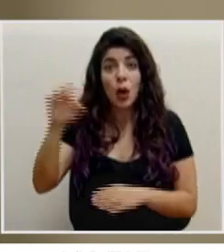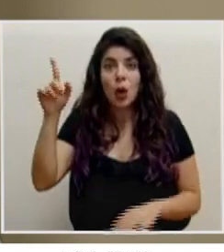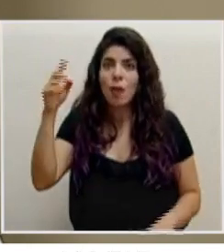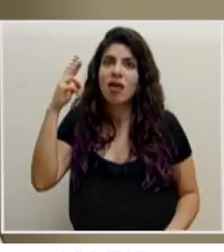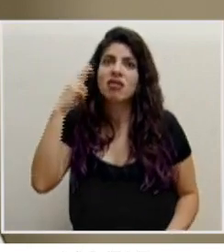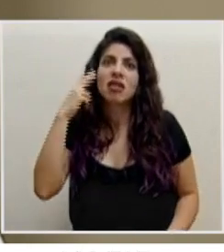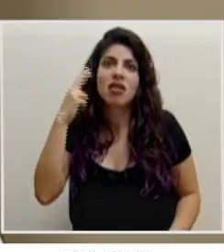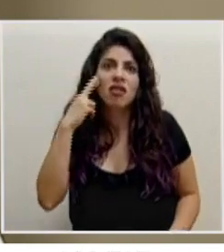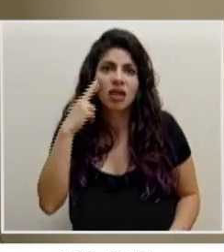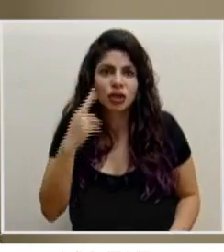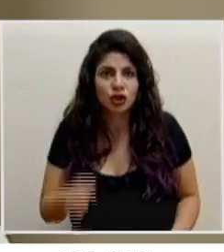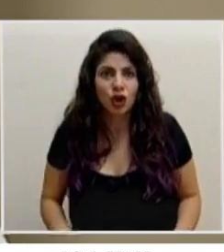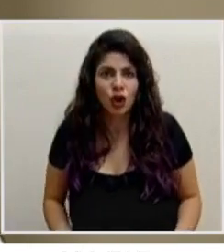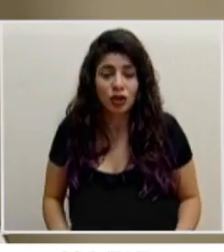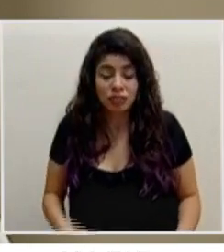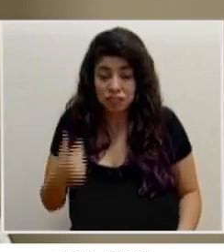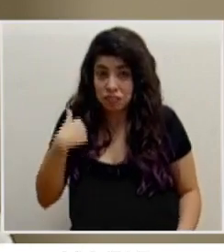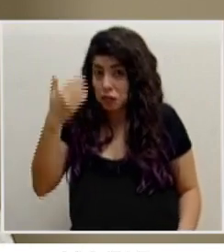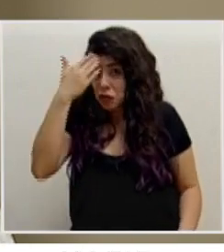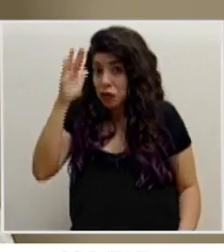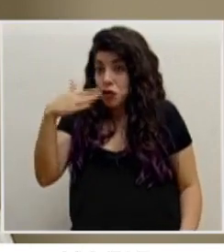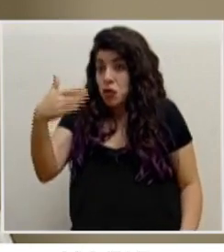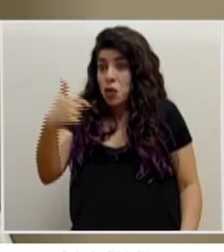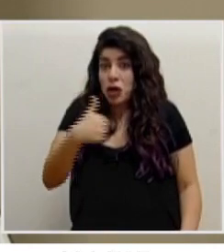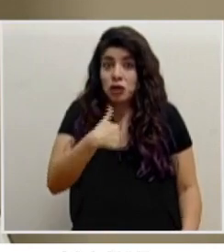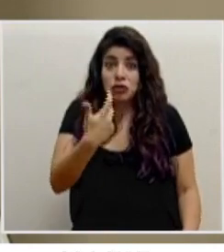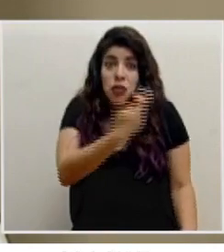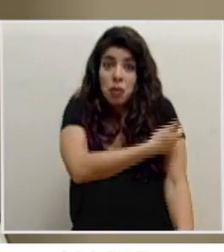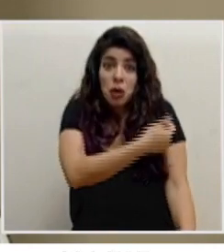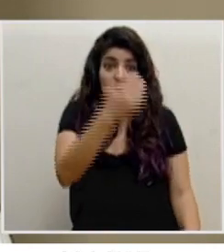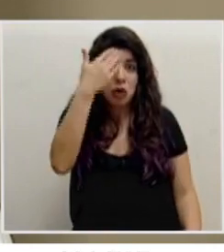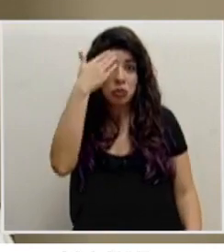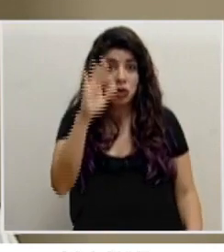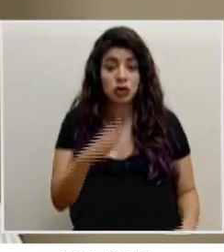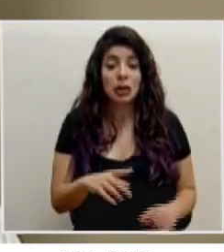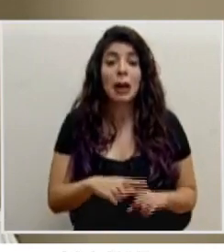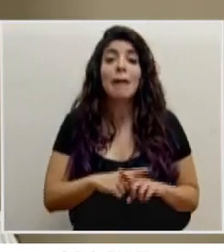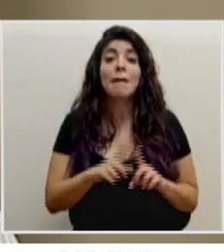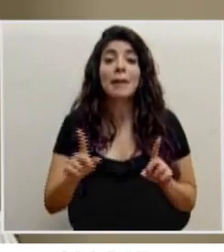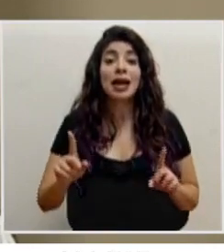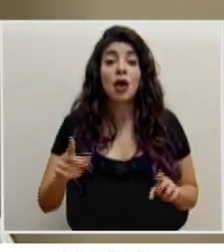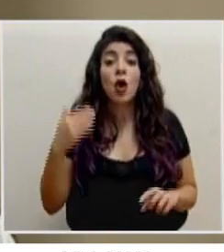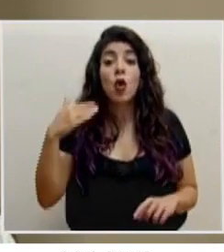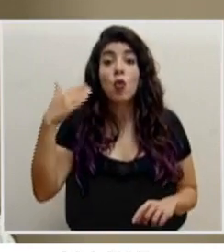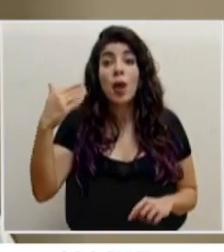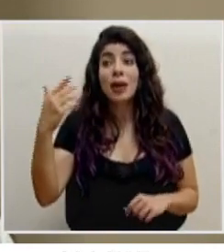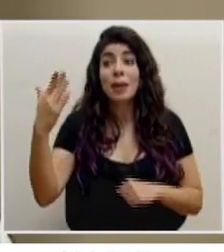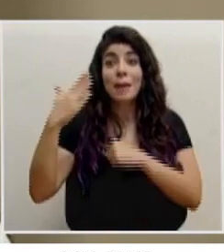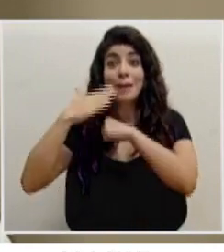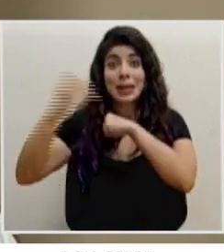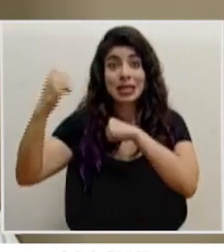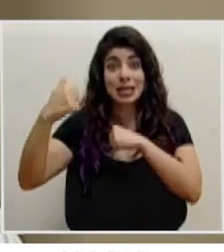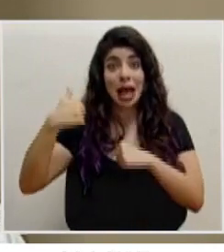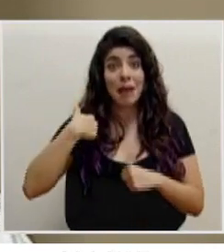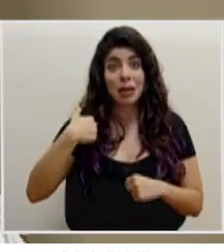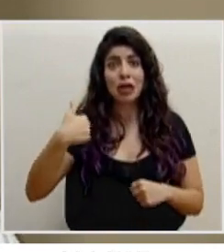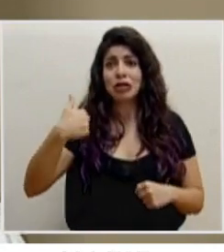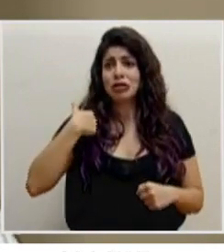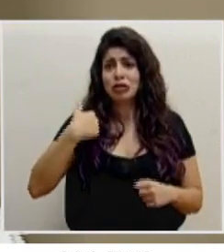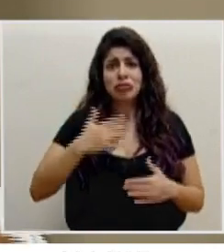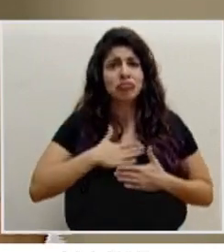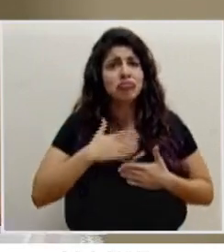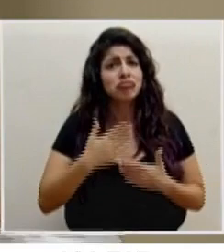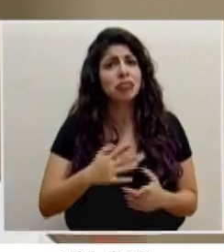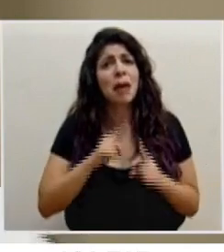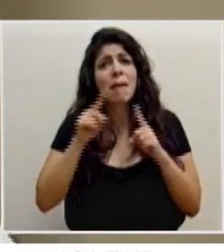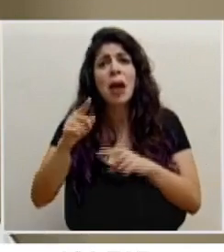mundo. Yo no sé cuándo me va a tocar vacunarme, pero si el día que me llamen, yo estaré dispuesto a